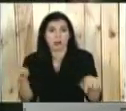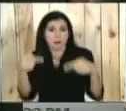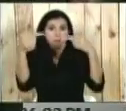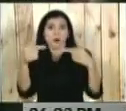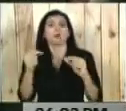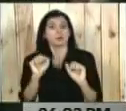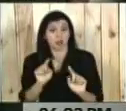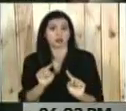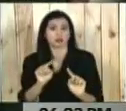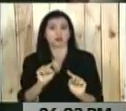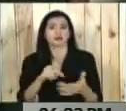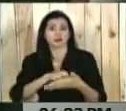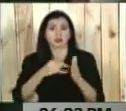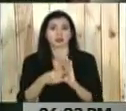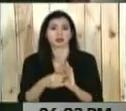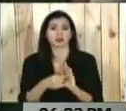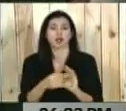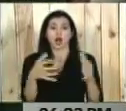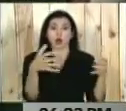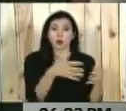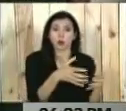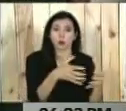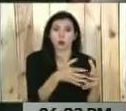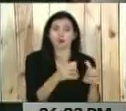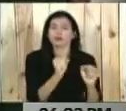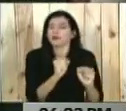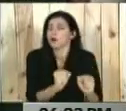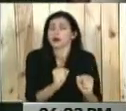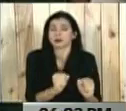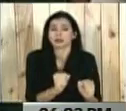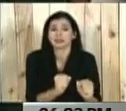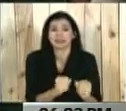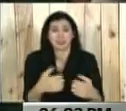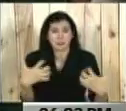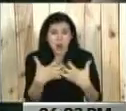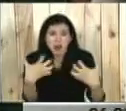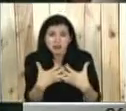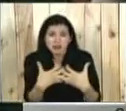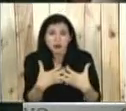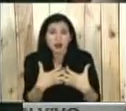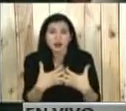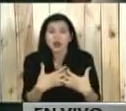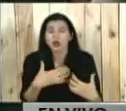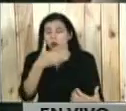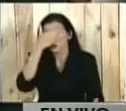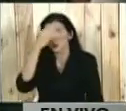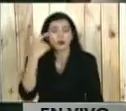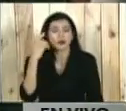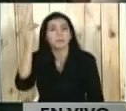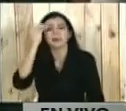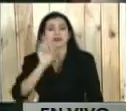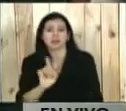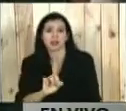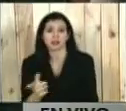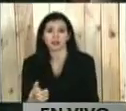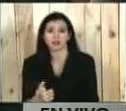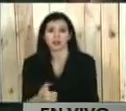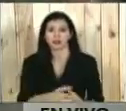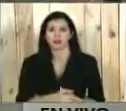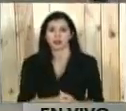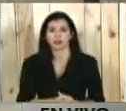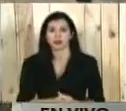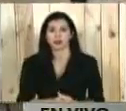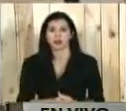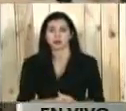total. Y esas fuerzas son ciegas. La violencia es una fuerza ciega que se va moviendo y uno no